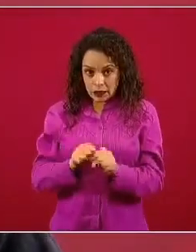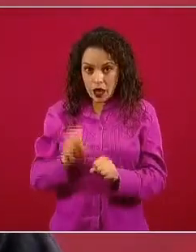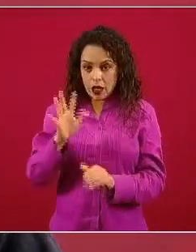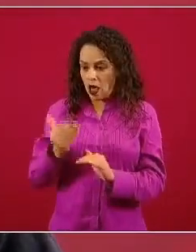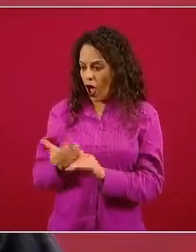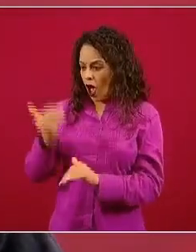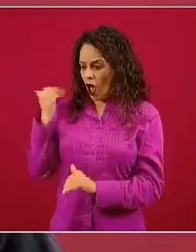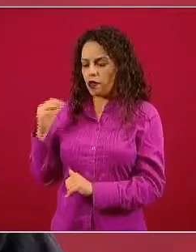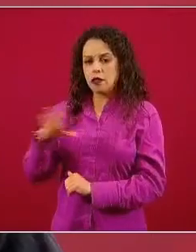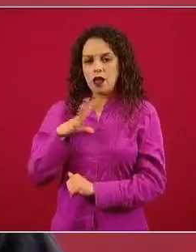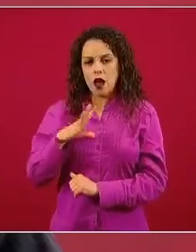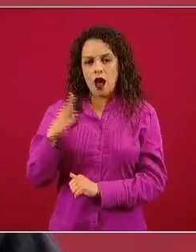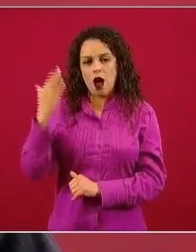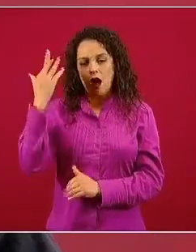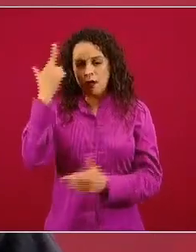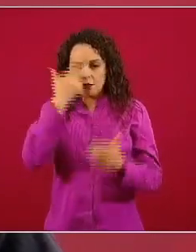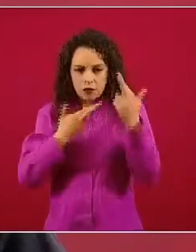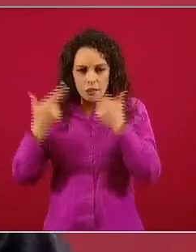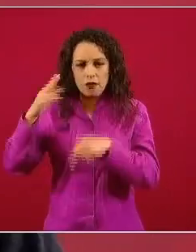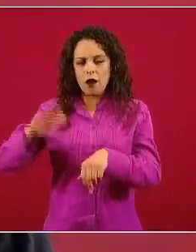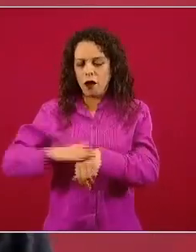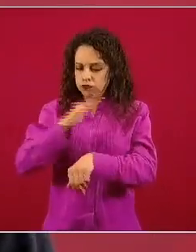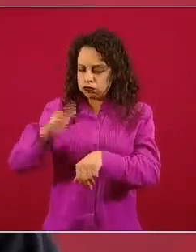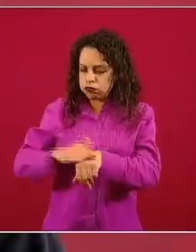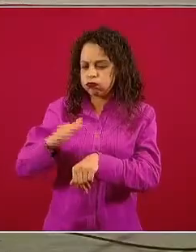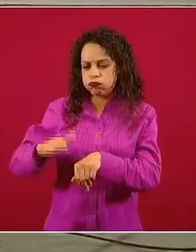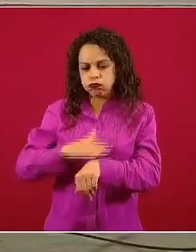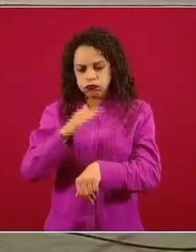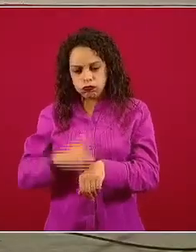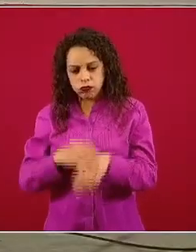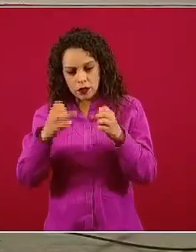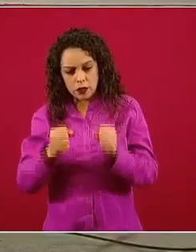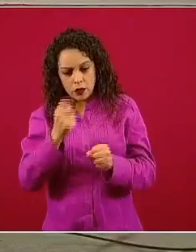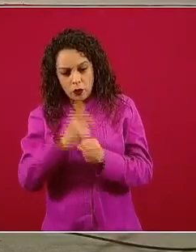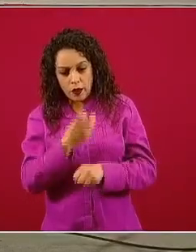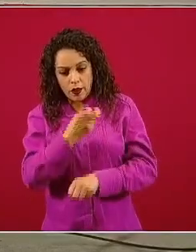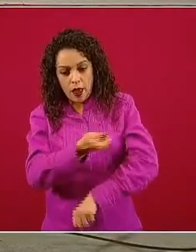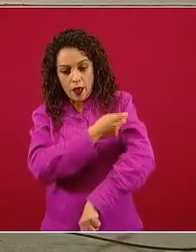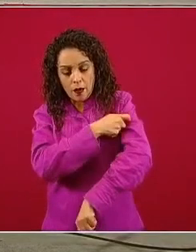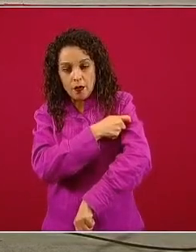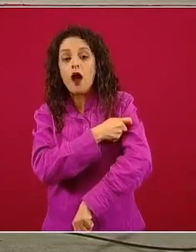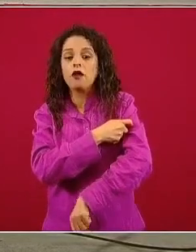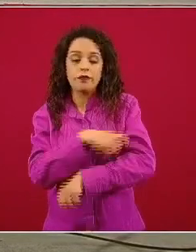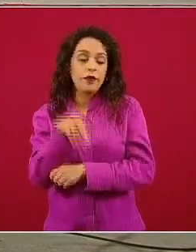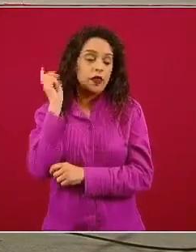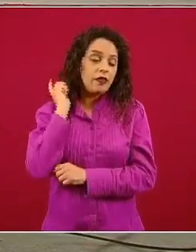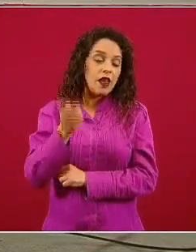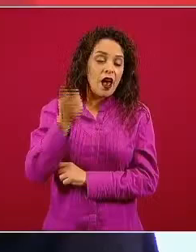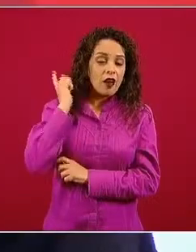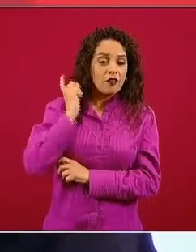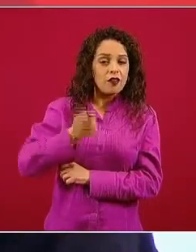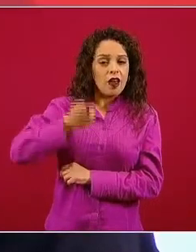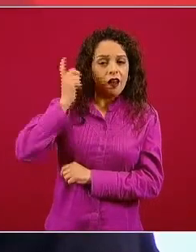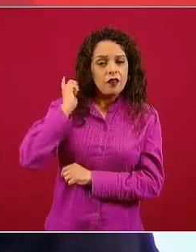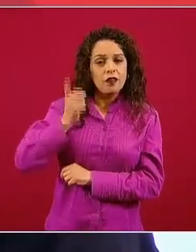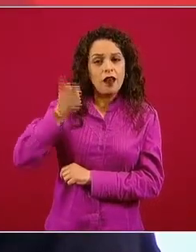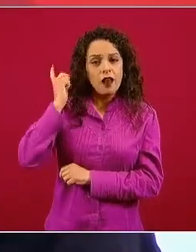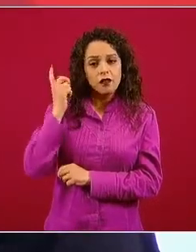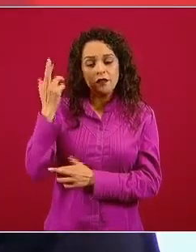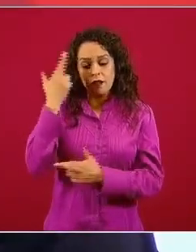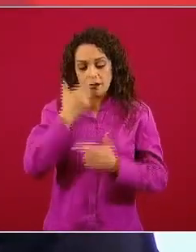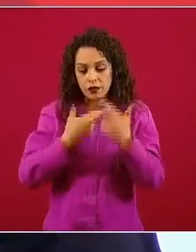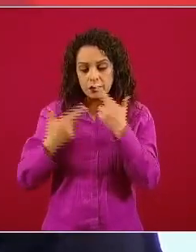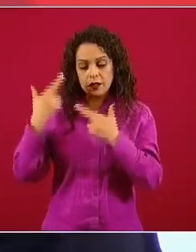proceso de evaluación de seguridad de la vacuna, van a estar monitoreando en el día a día, en las unidades que en su momento la